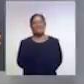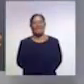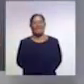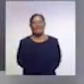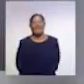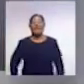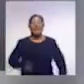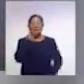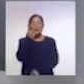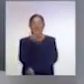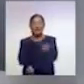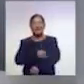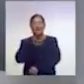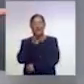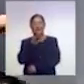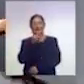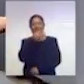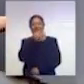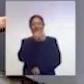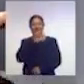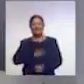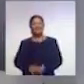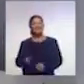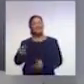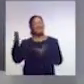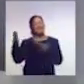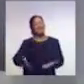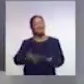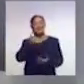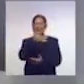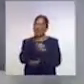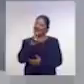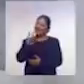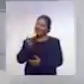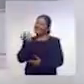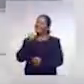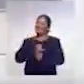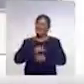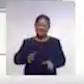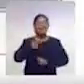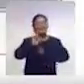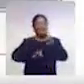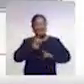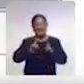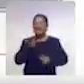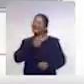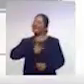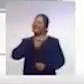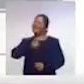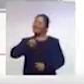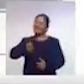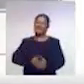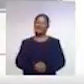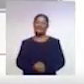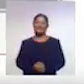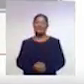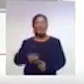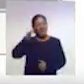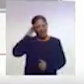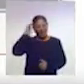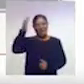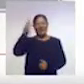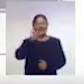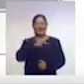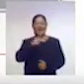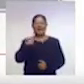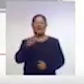Son las 14 horas con 40 minutos y hasta aquí con nosotros Giovanni Valdés con toda la información deportiva. Giovanni, qué gusto saludarte. Hola Carla, muy